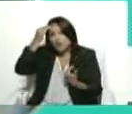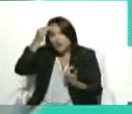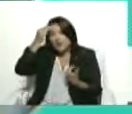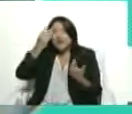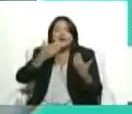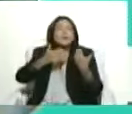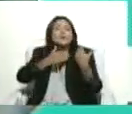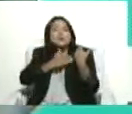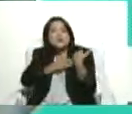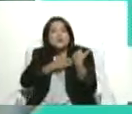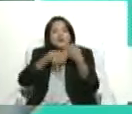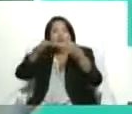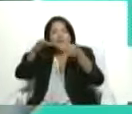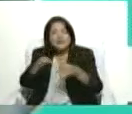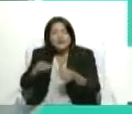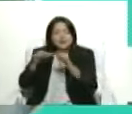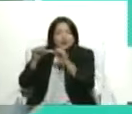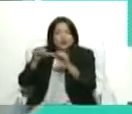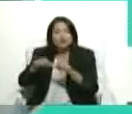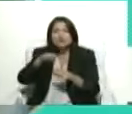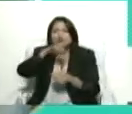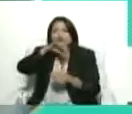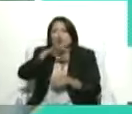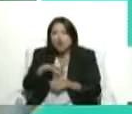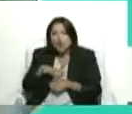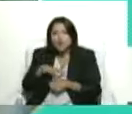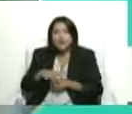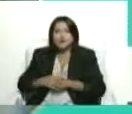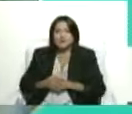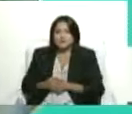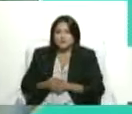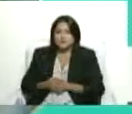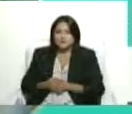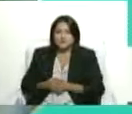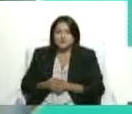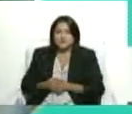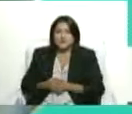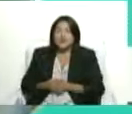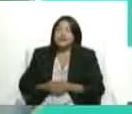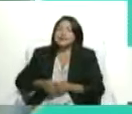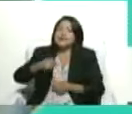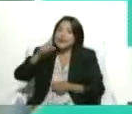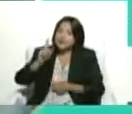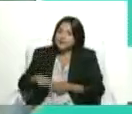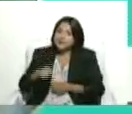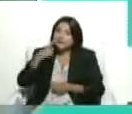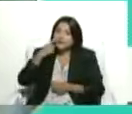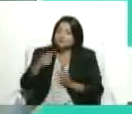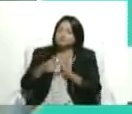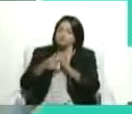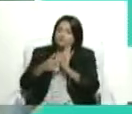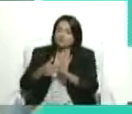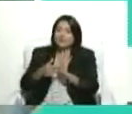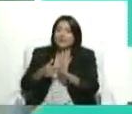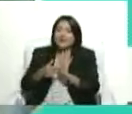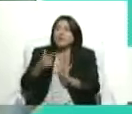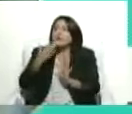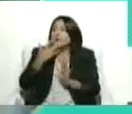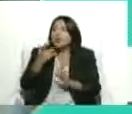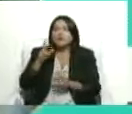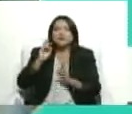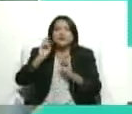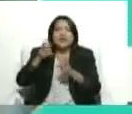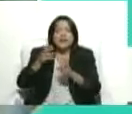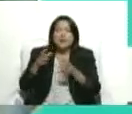responsabilidad histórica posible. Pero más allá de las organizaciones, te insisto, esto va a pasar por encima de las organizaciones. Esto ya no es un tema de